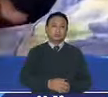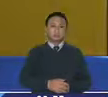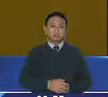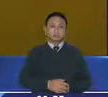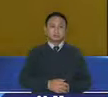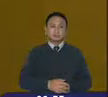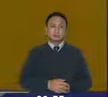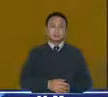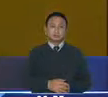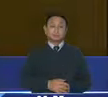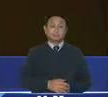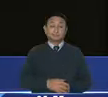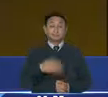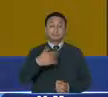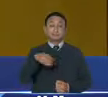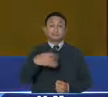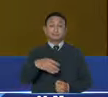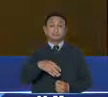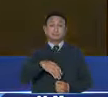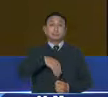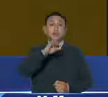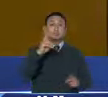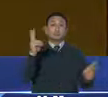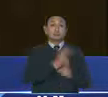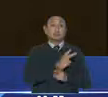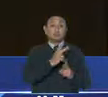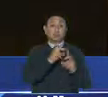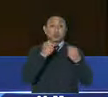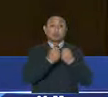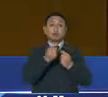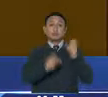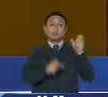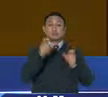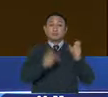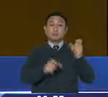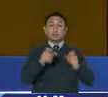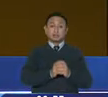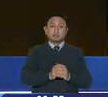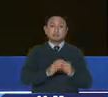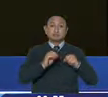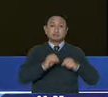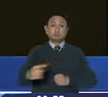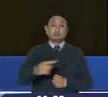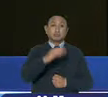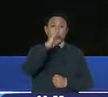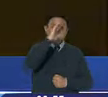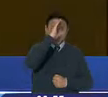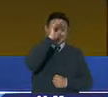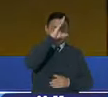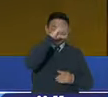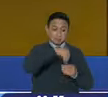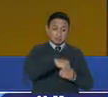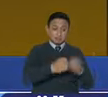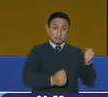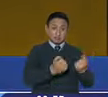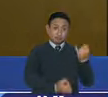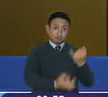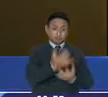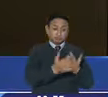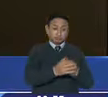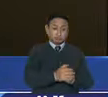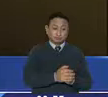pie. La violencia se acrecentó al punto de que un grupo de protestantes incineraron a un policía al interior de un patrullero.